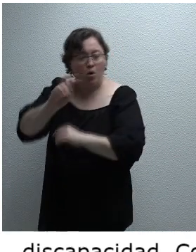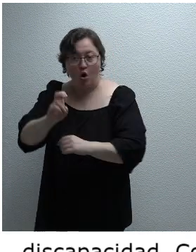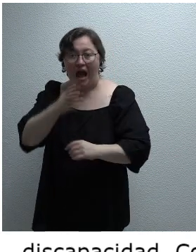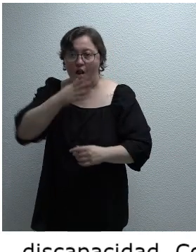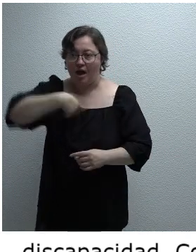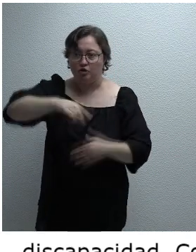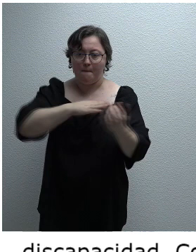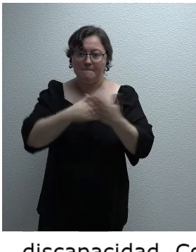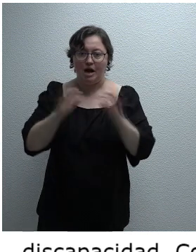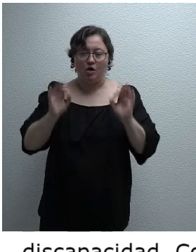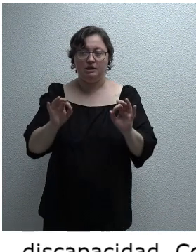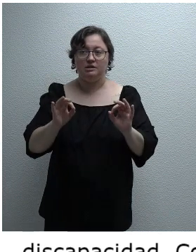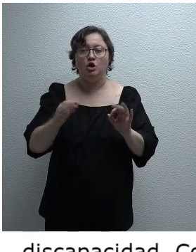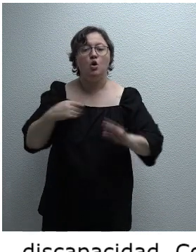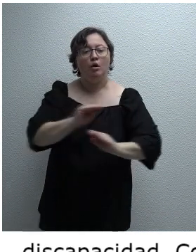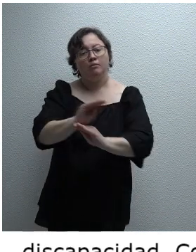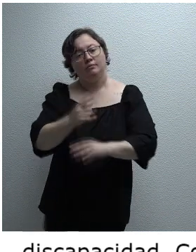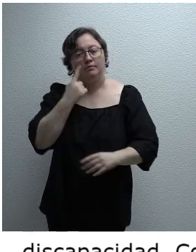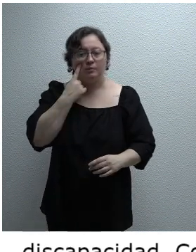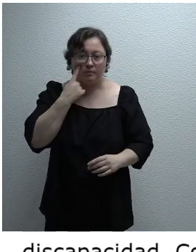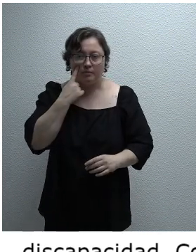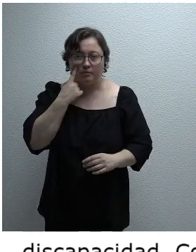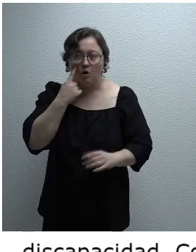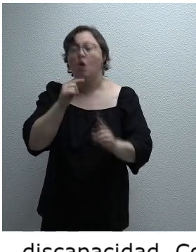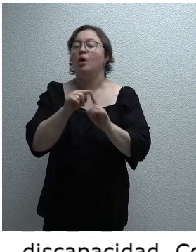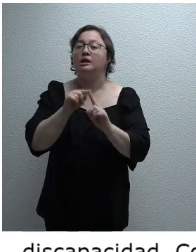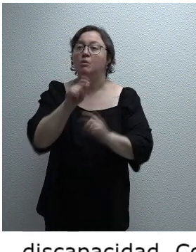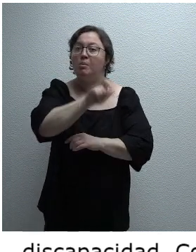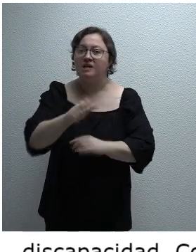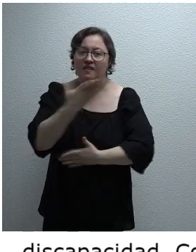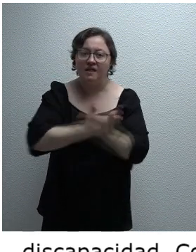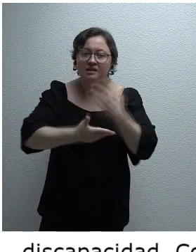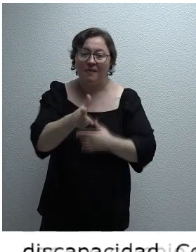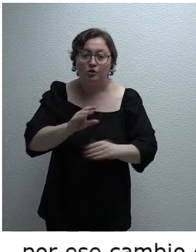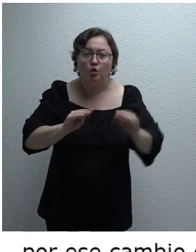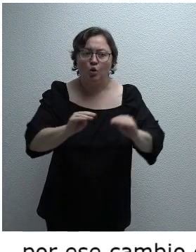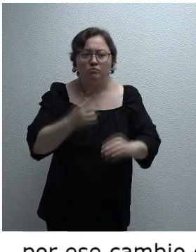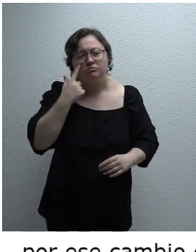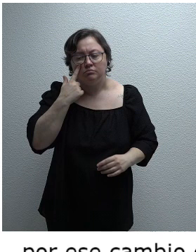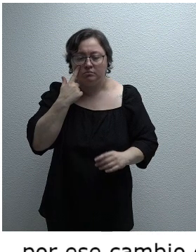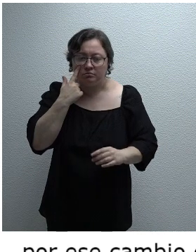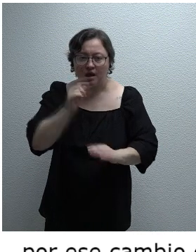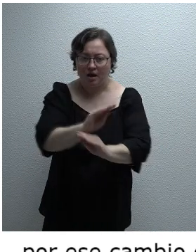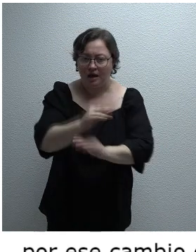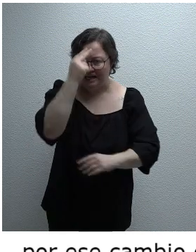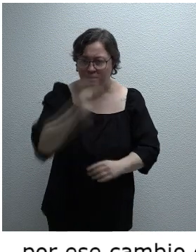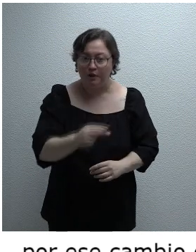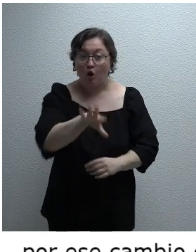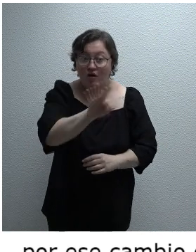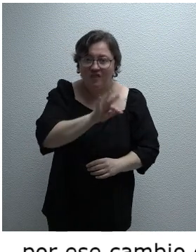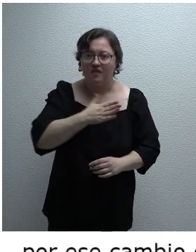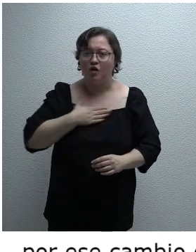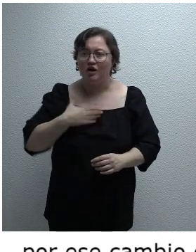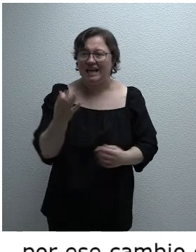ahora los custodios de la salvaguardia para que se respeten la voluntad, deseos y preferencias de la